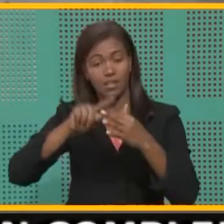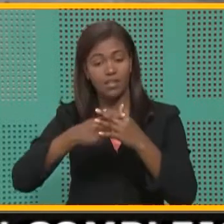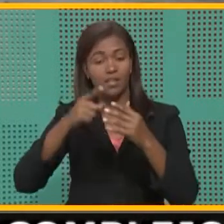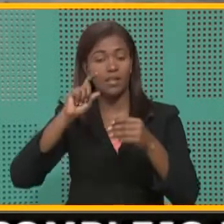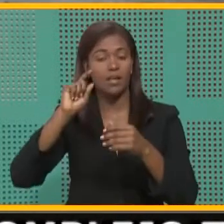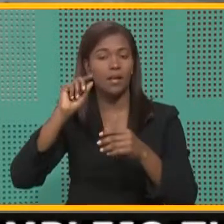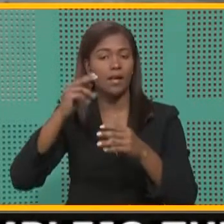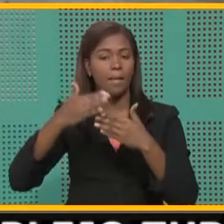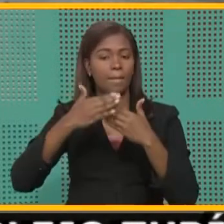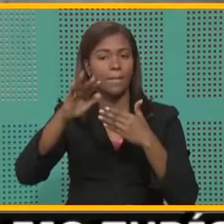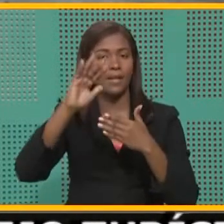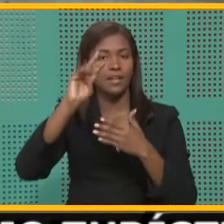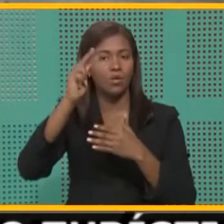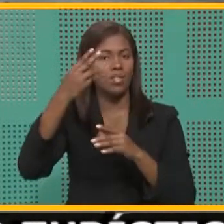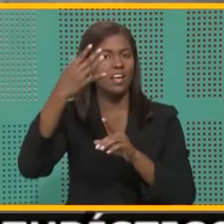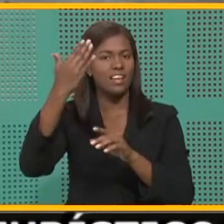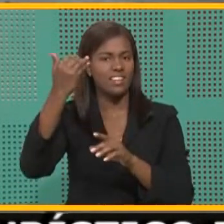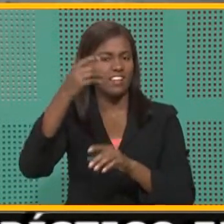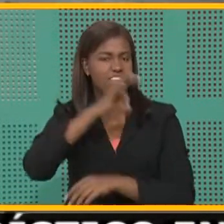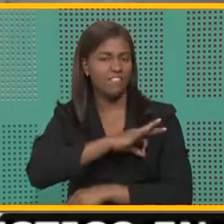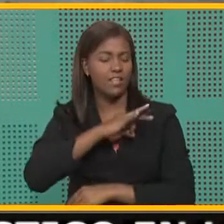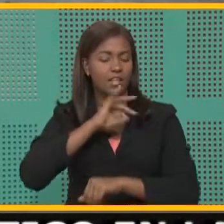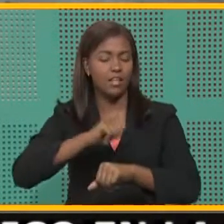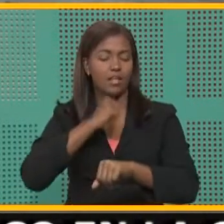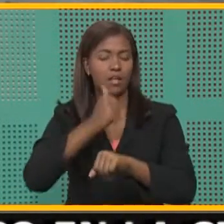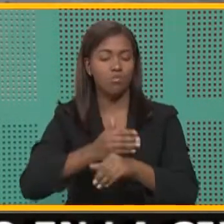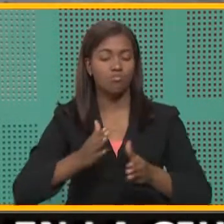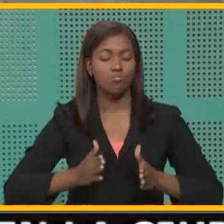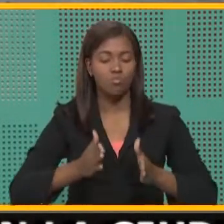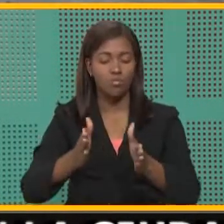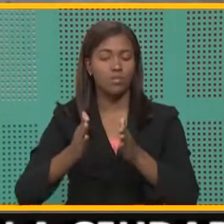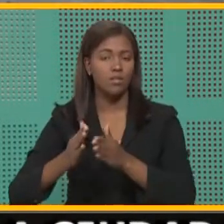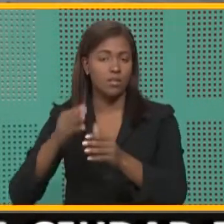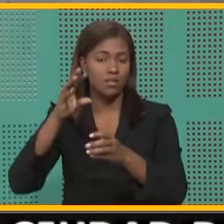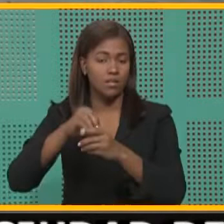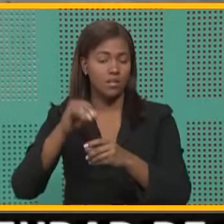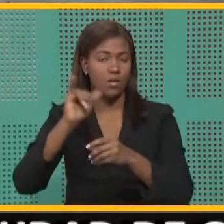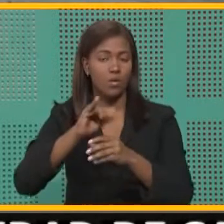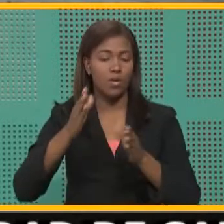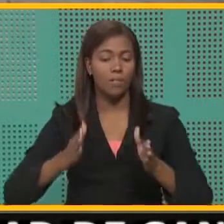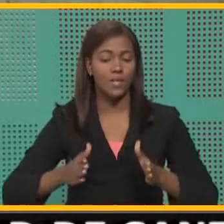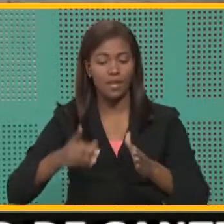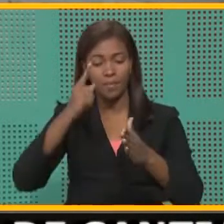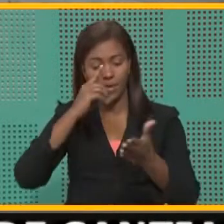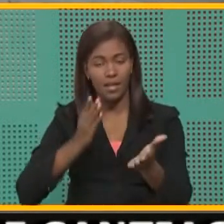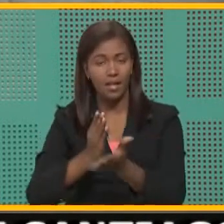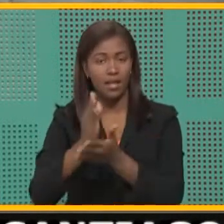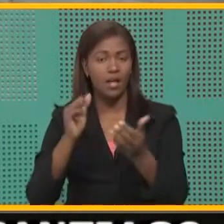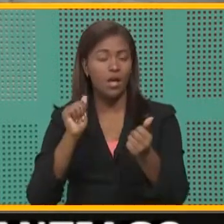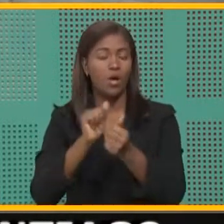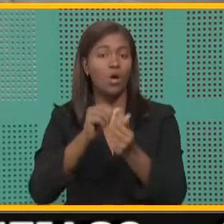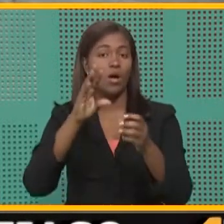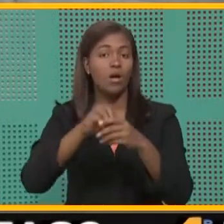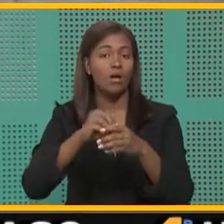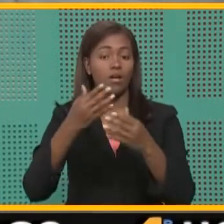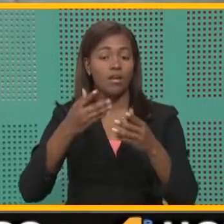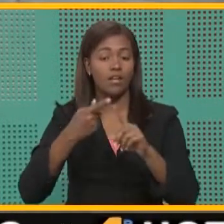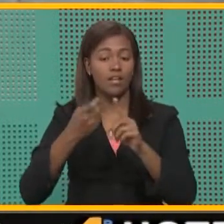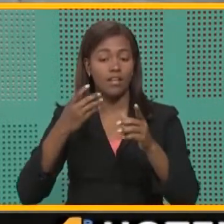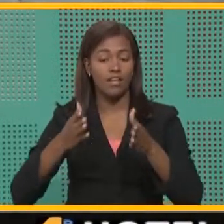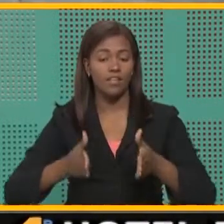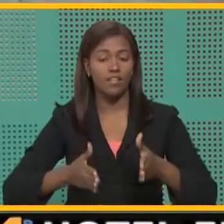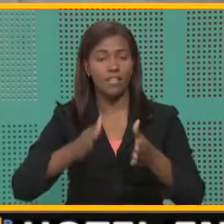segunda quincena de febrero la rehabilitación de las vías interiores y las vías de acceso, en concreto desde la avenida